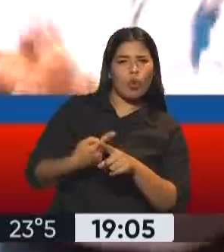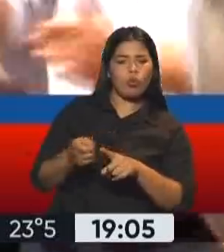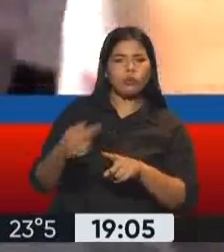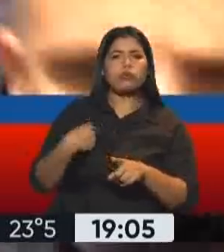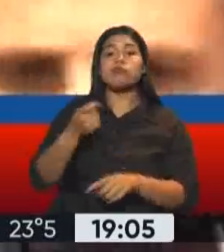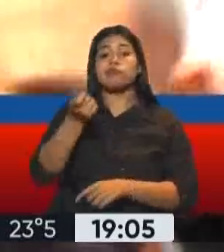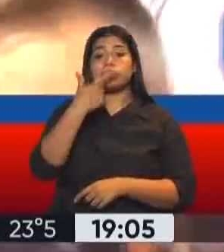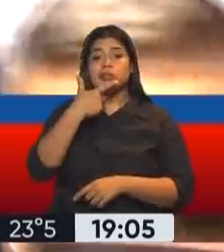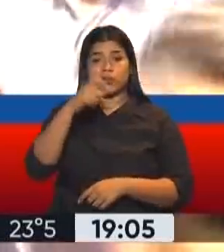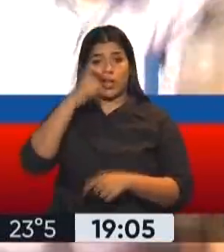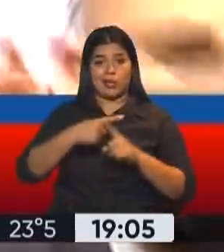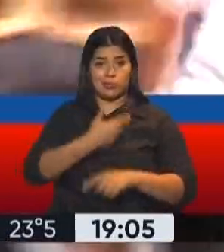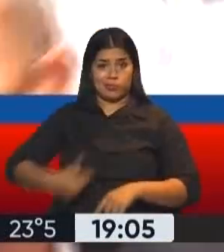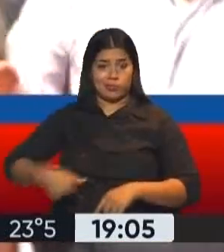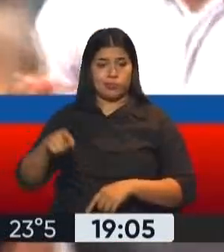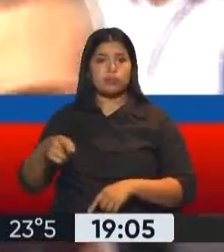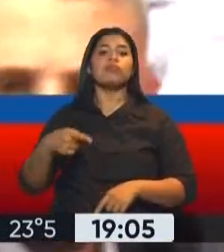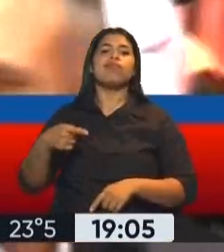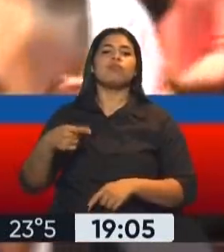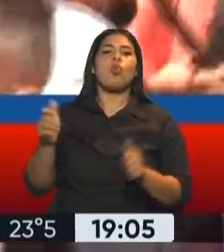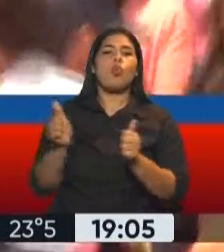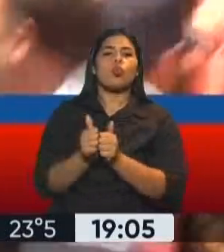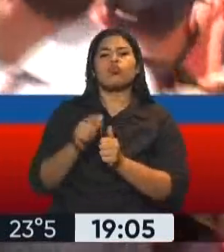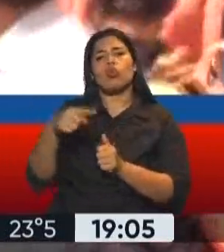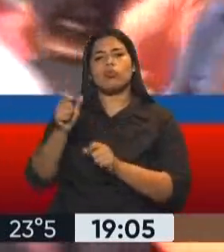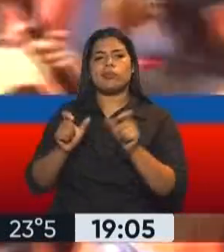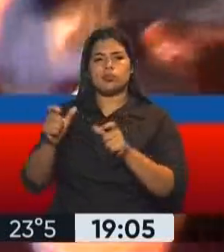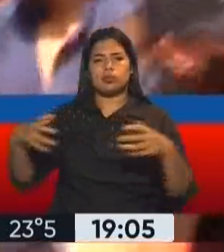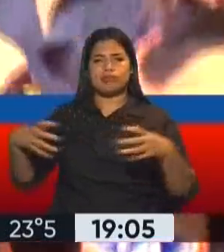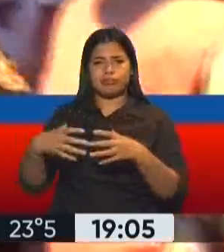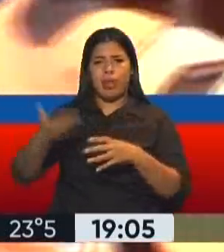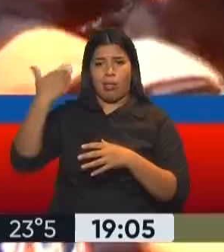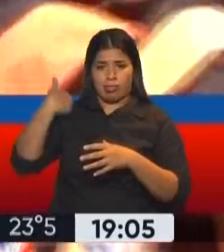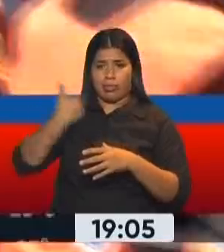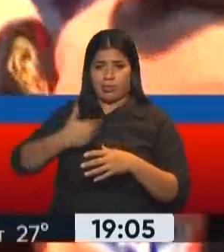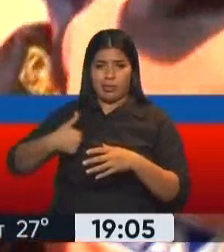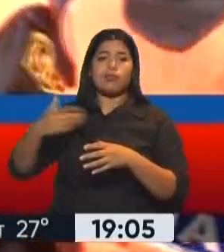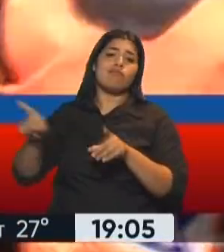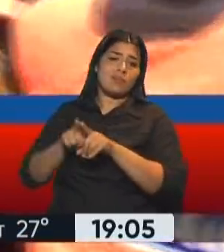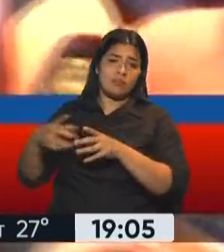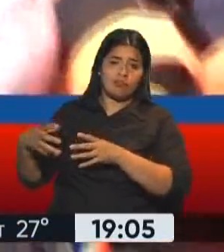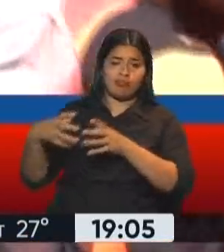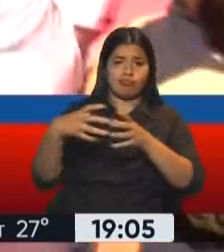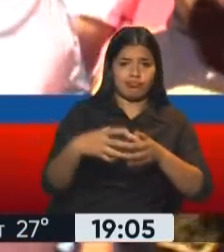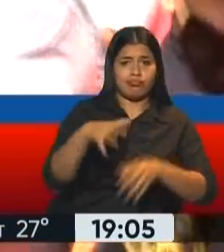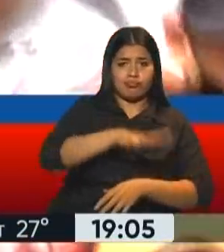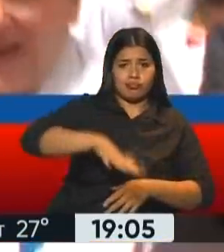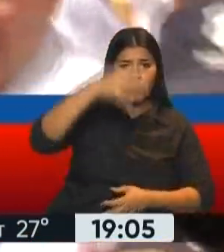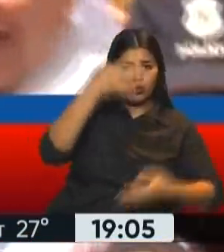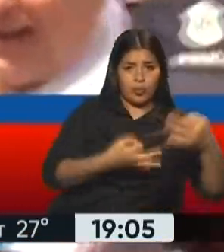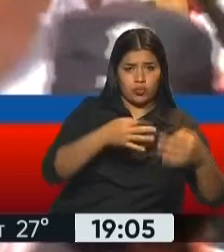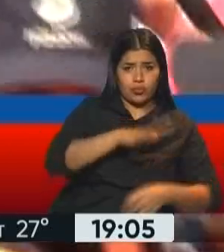llegó acompañado por exfuncionarios de su gabinete y por un cordón de militantes a los tribunales federales